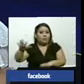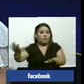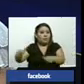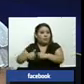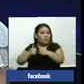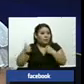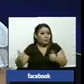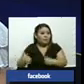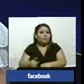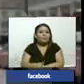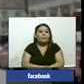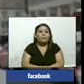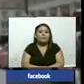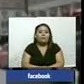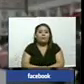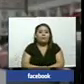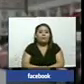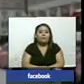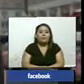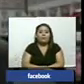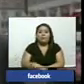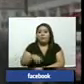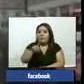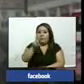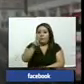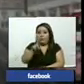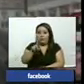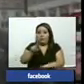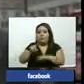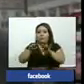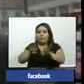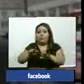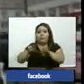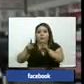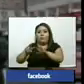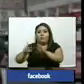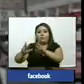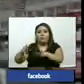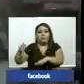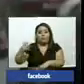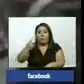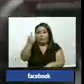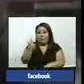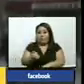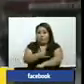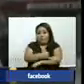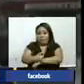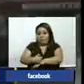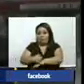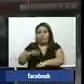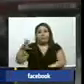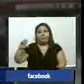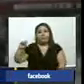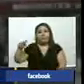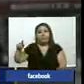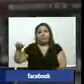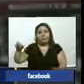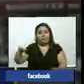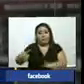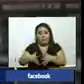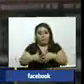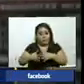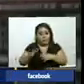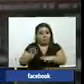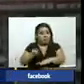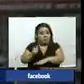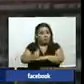millones. En 1973, el ingeniero estadounidense Martin Cooper marcó la historia de las telecomunicaciones